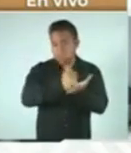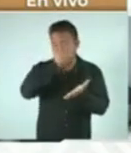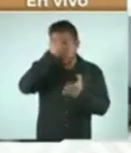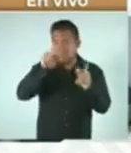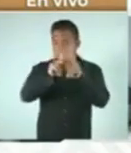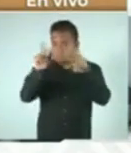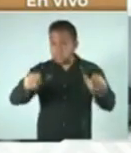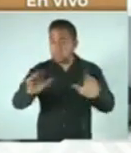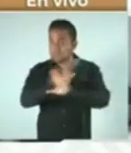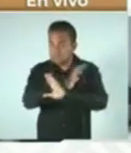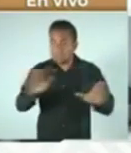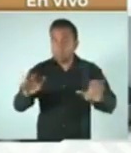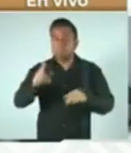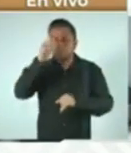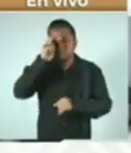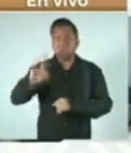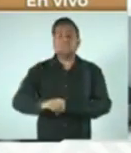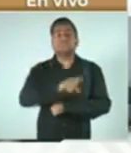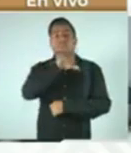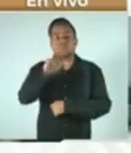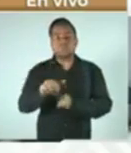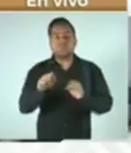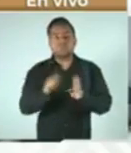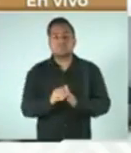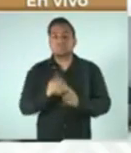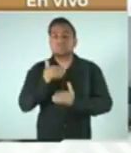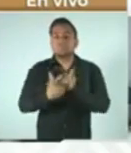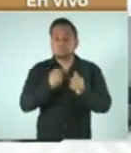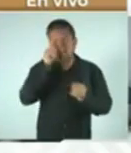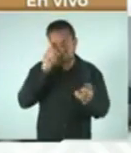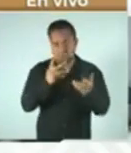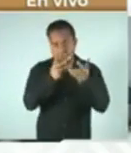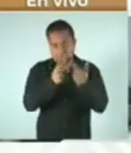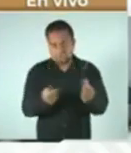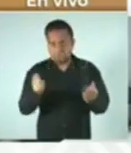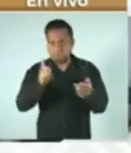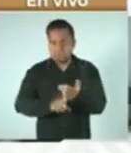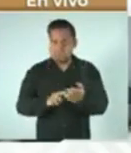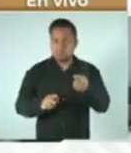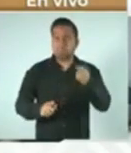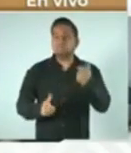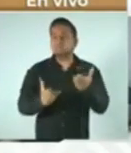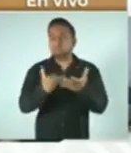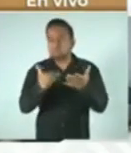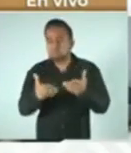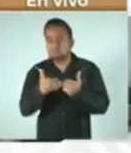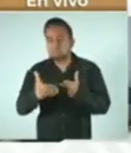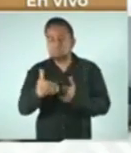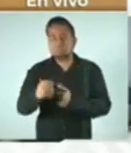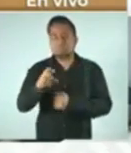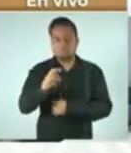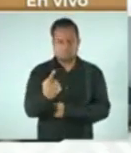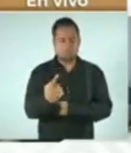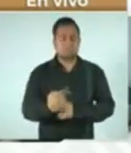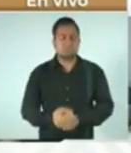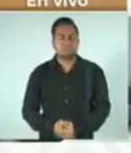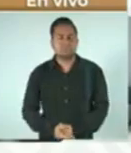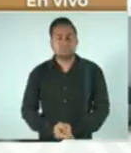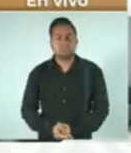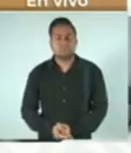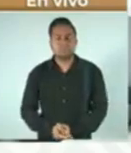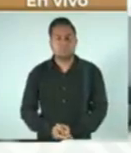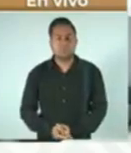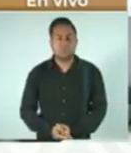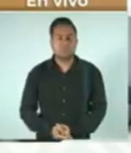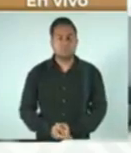paz para de ahí construir una ruta de solución al territorio el próximo 31. Entonces,